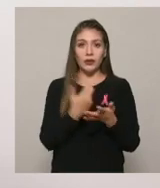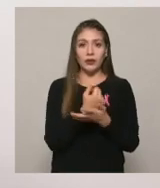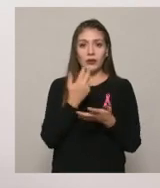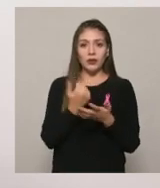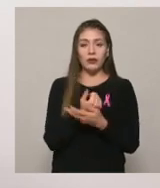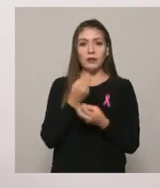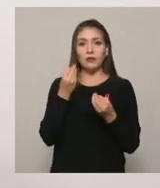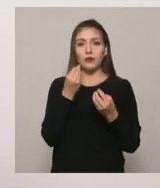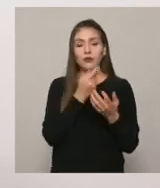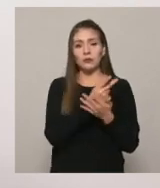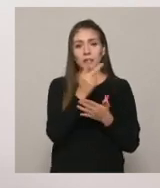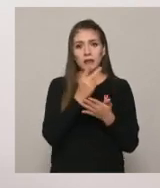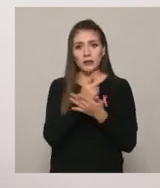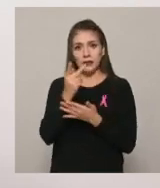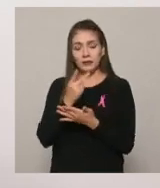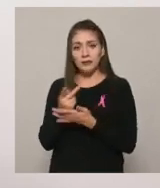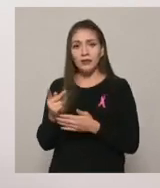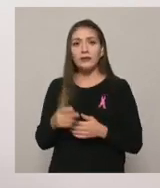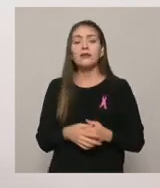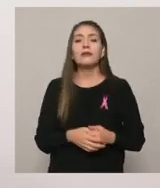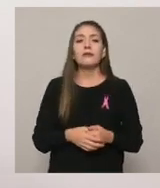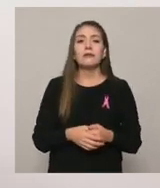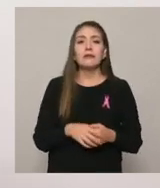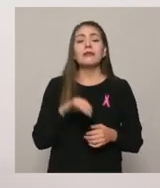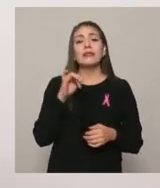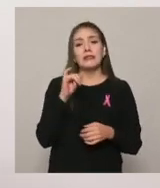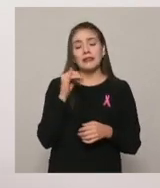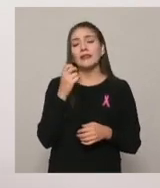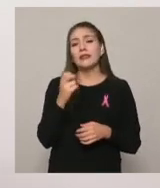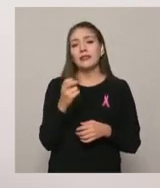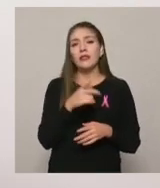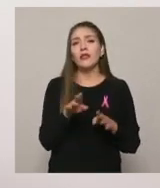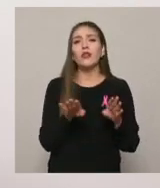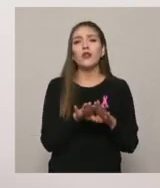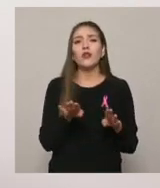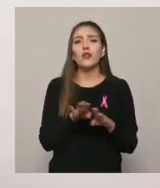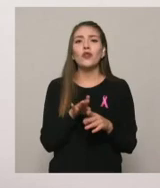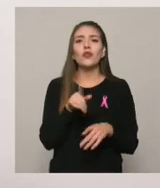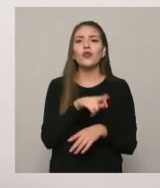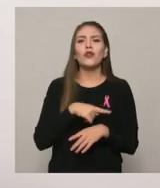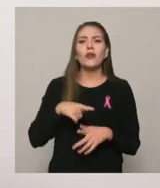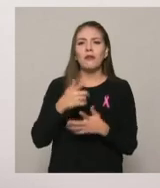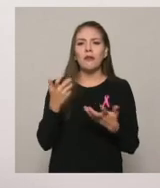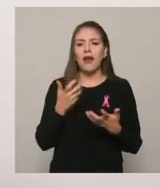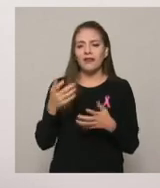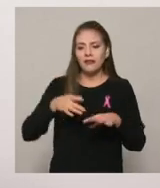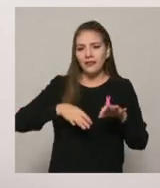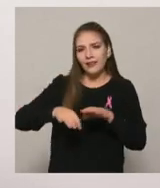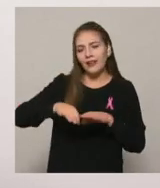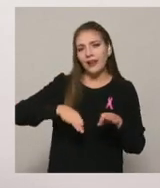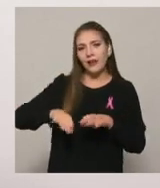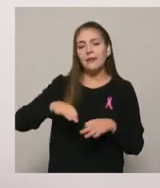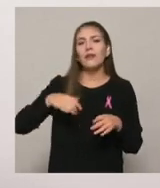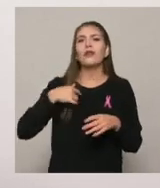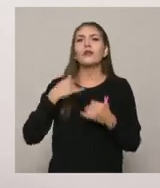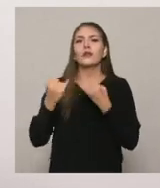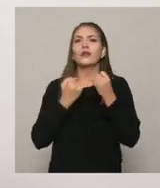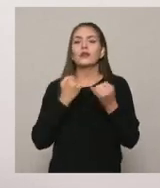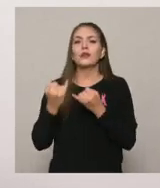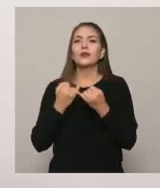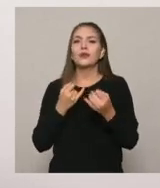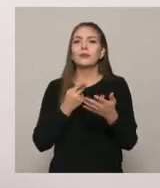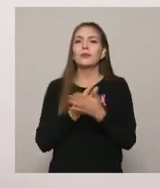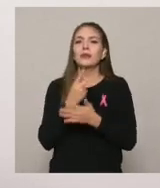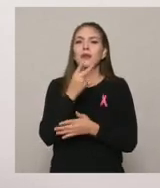bueno, es parte del camino. Tuve la fortuna de ganar, bueno, el año pasado el premio alemán